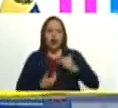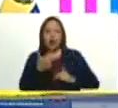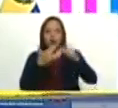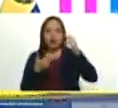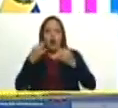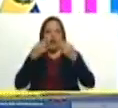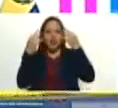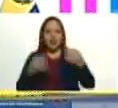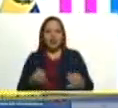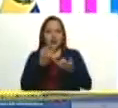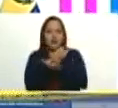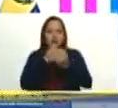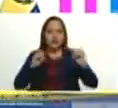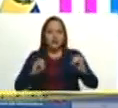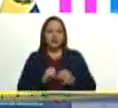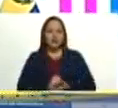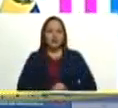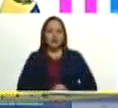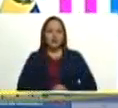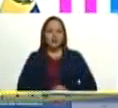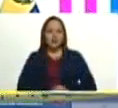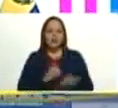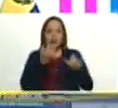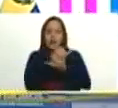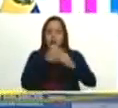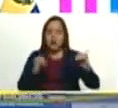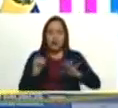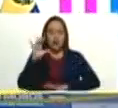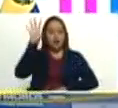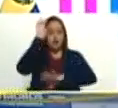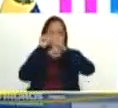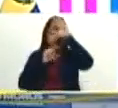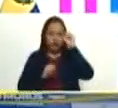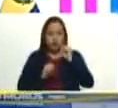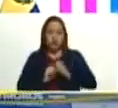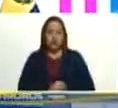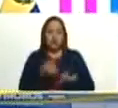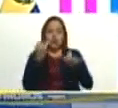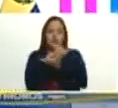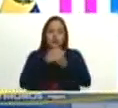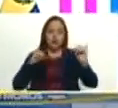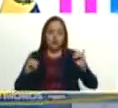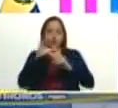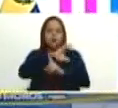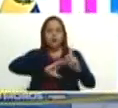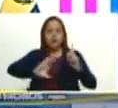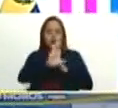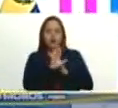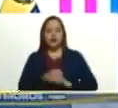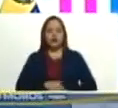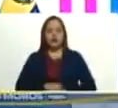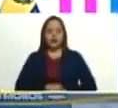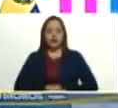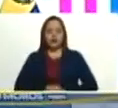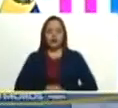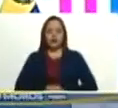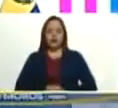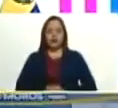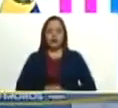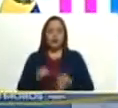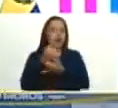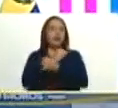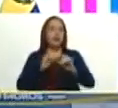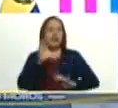verdadera independencia, la independencia del conocimiento, la independencia cultural, la